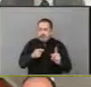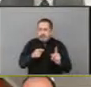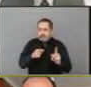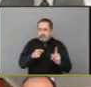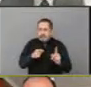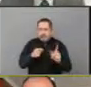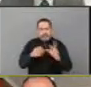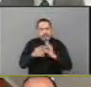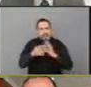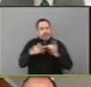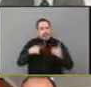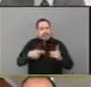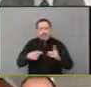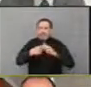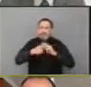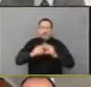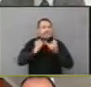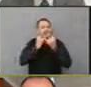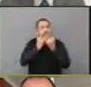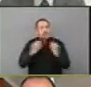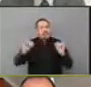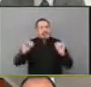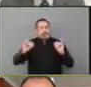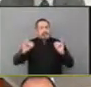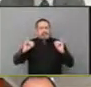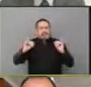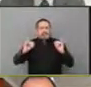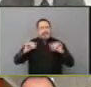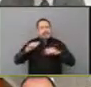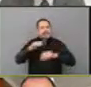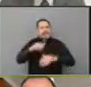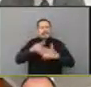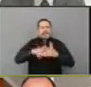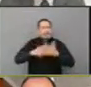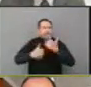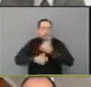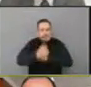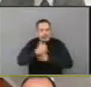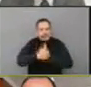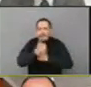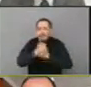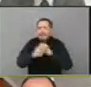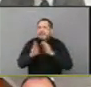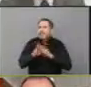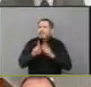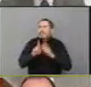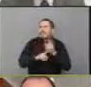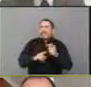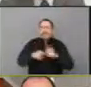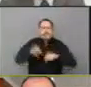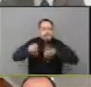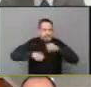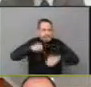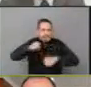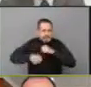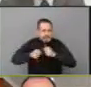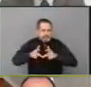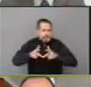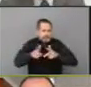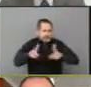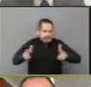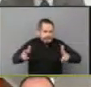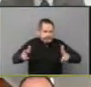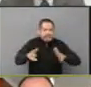aquella persona que inaugura un evento relacionado con una competición de bicicletas, siendo destacable